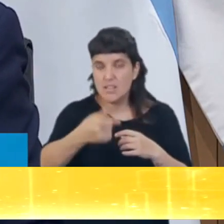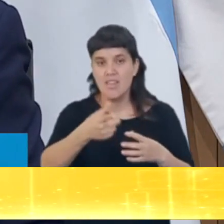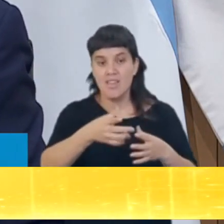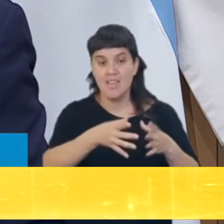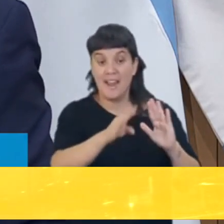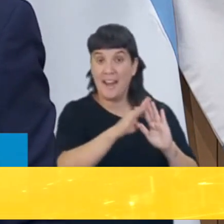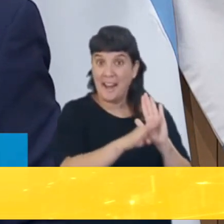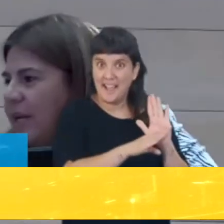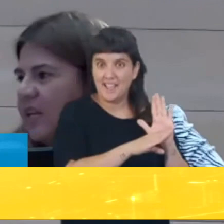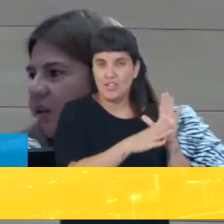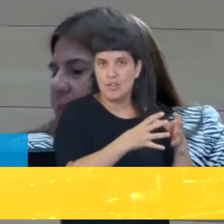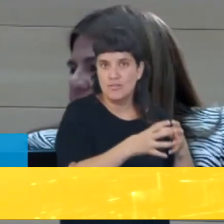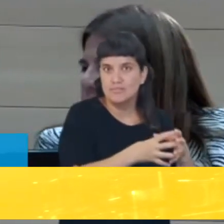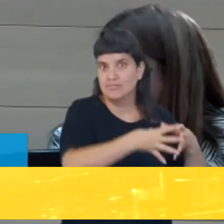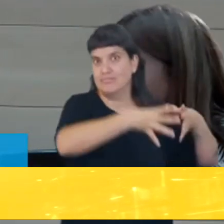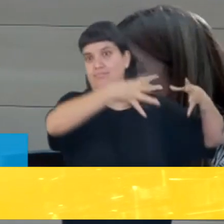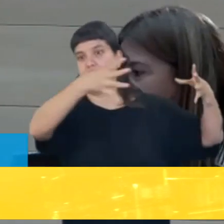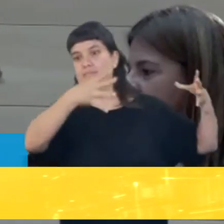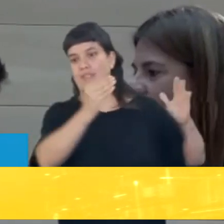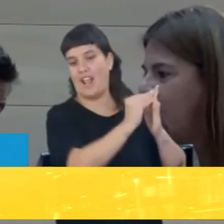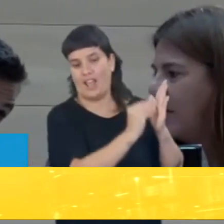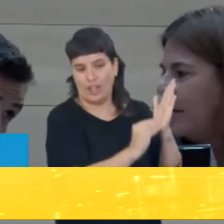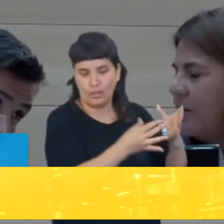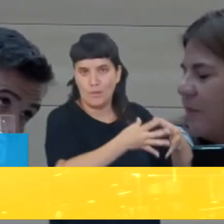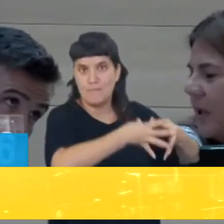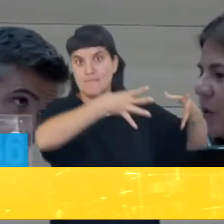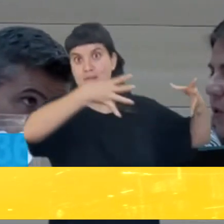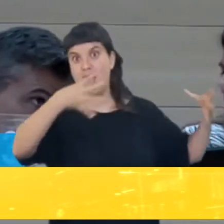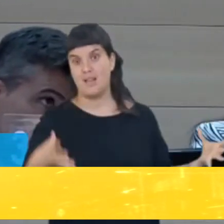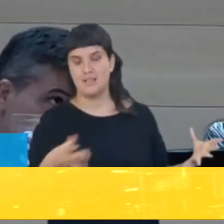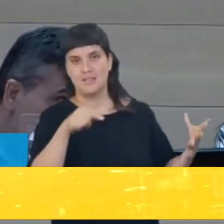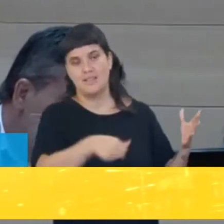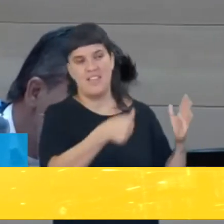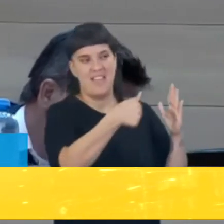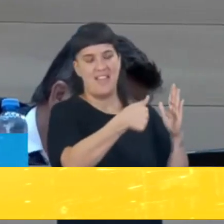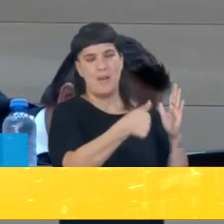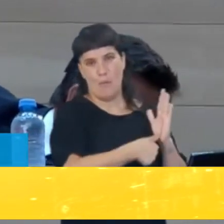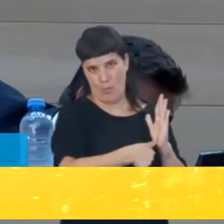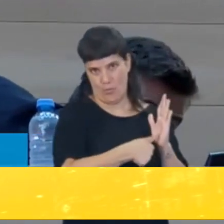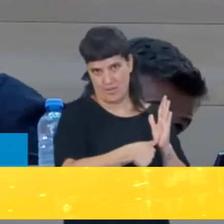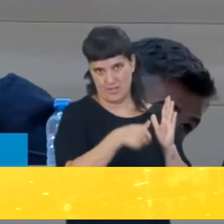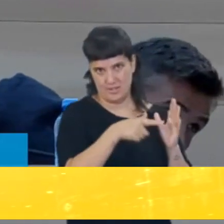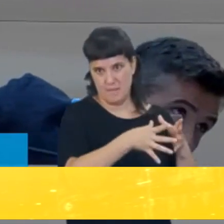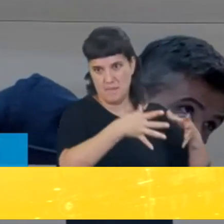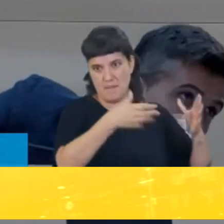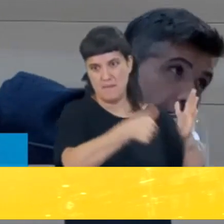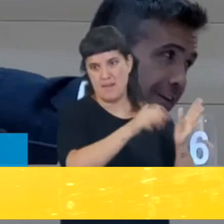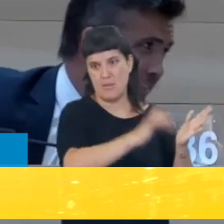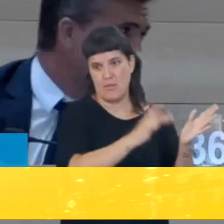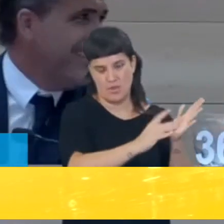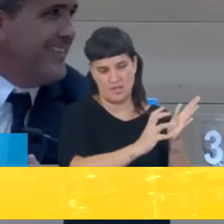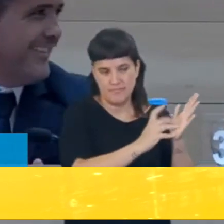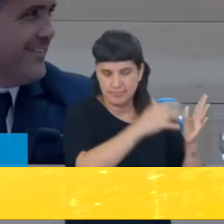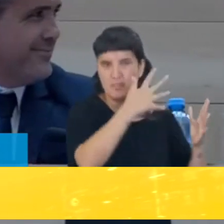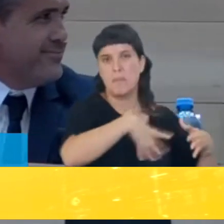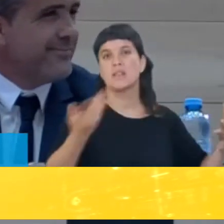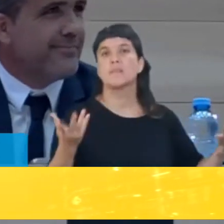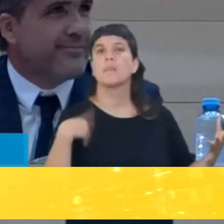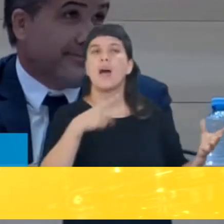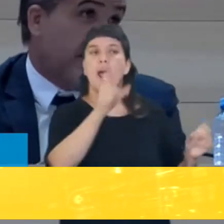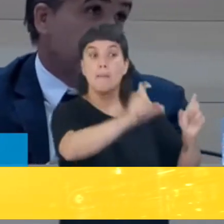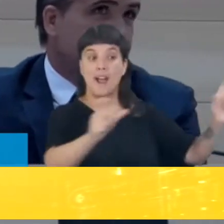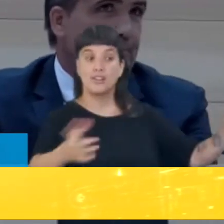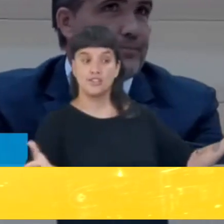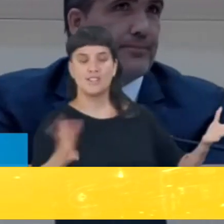huellas digitales genéticas para contener por supuesto a más personas Dentro de este registro y